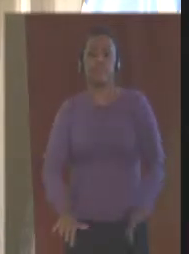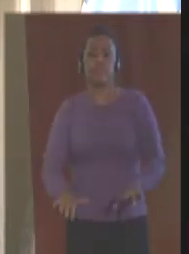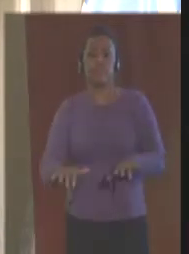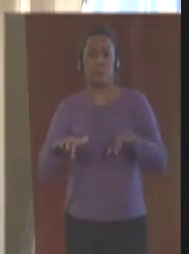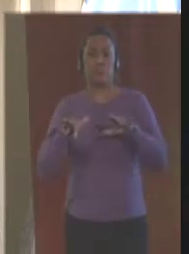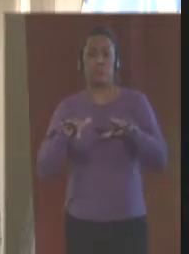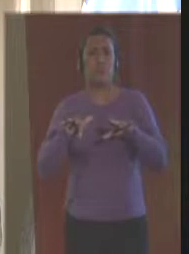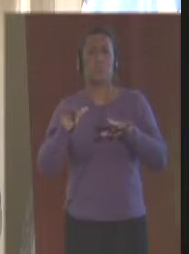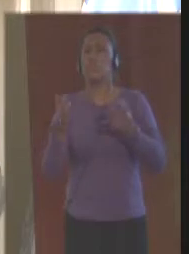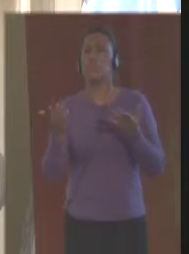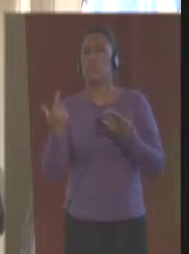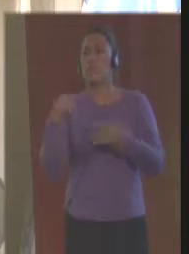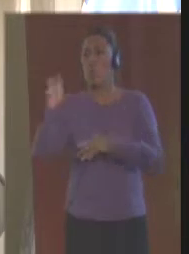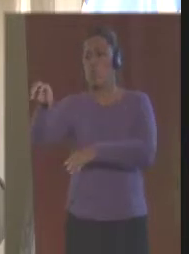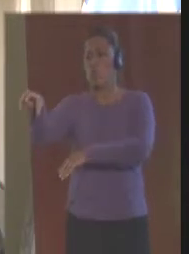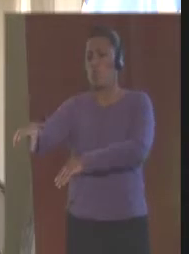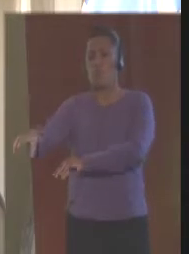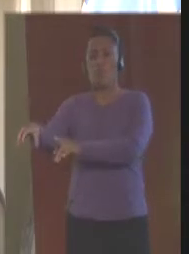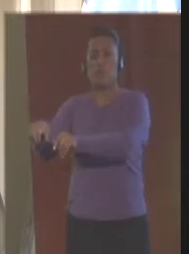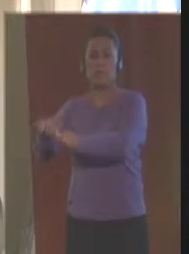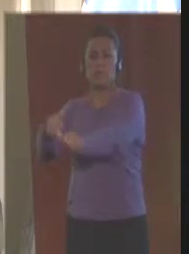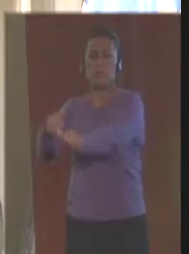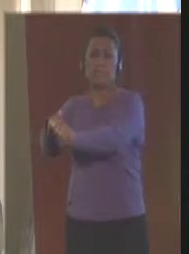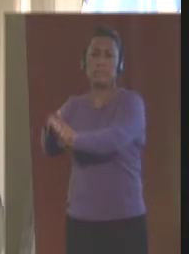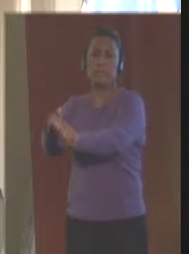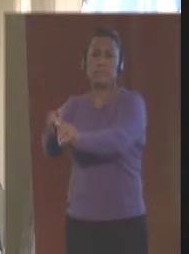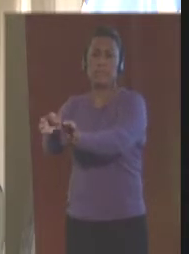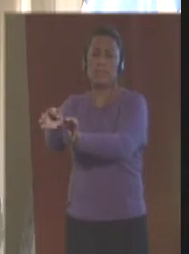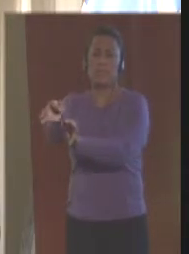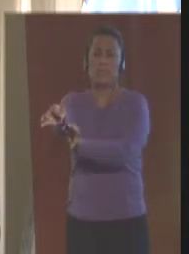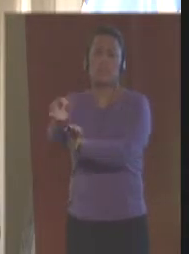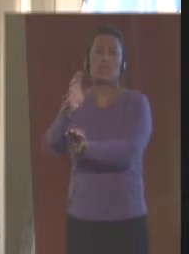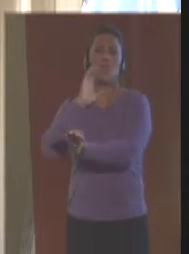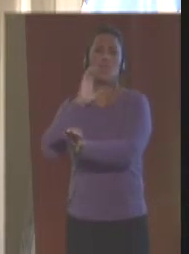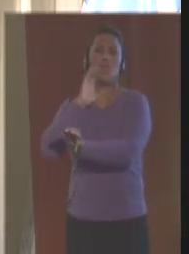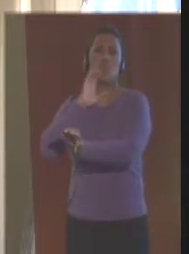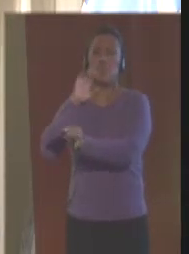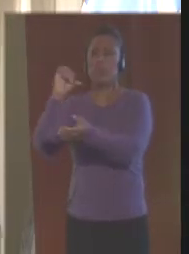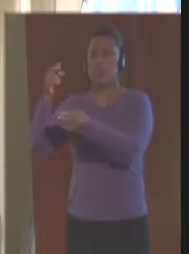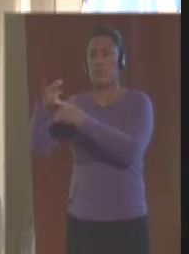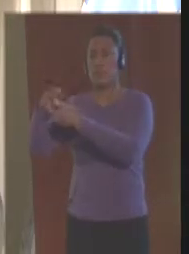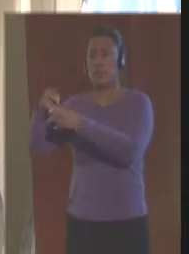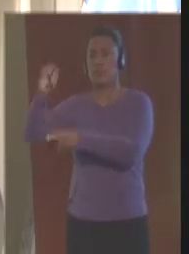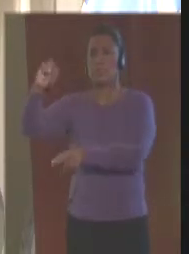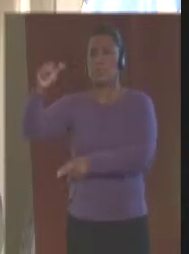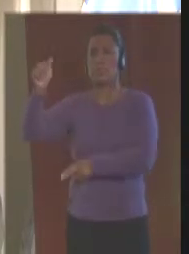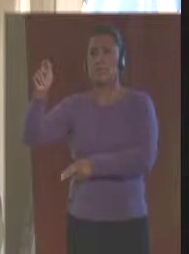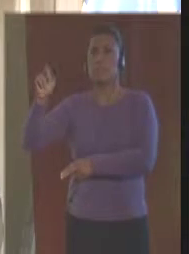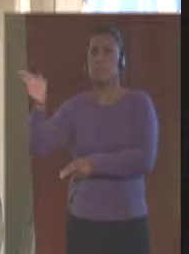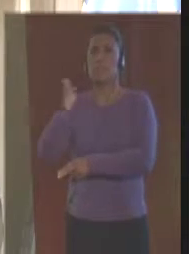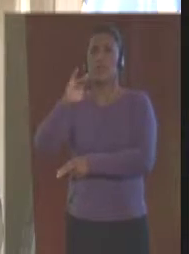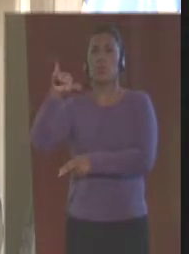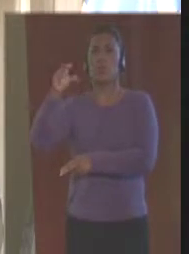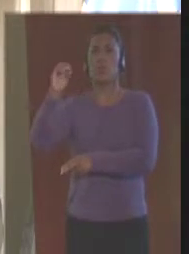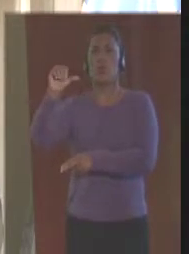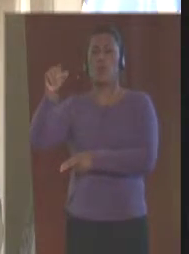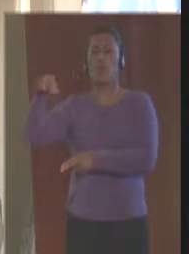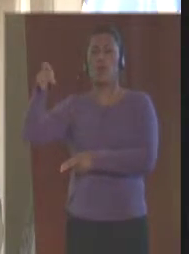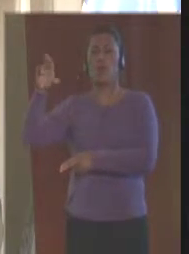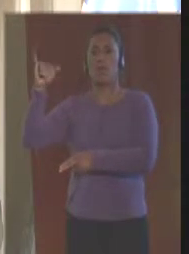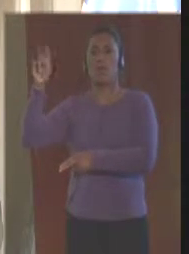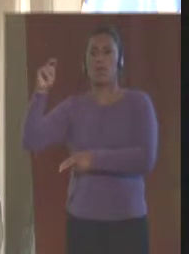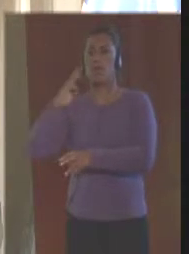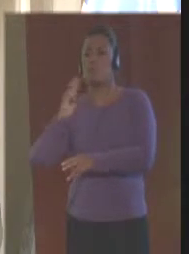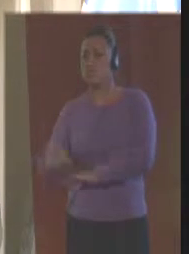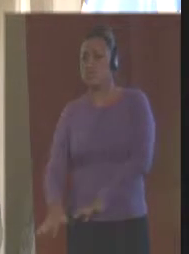se dio en una parroquia rural muy cercana al Cantón Cuenca, al centro urbano, que se llama San Joaquín. Tuvimos una inundación